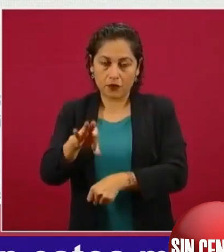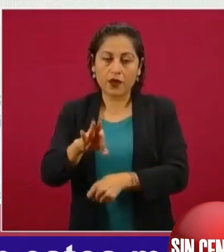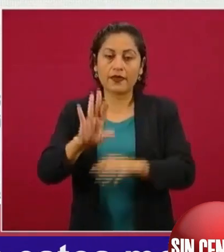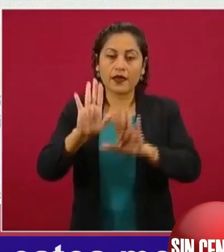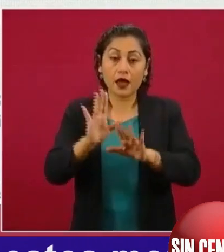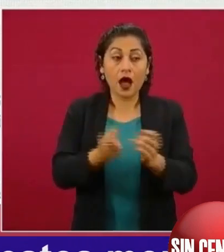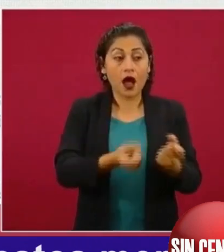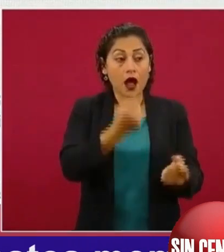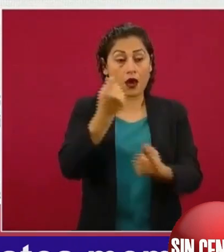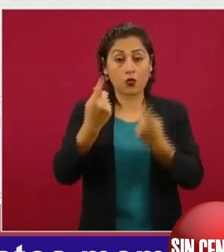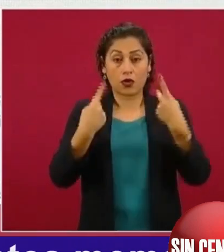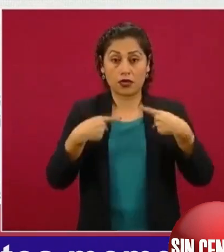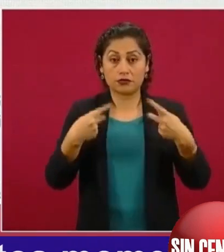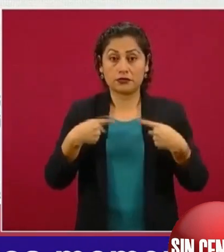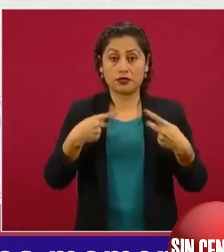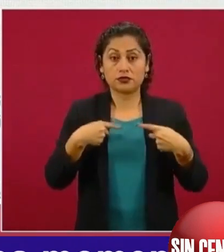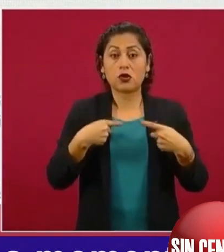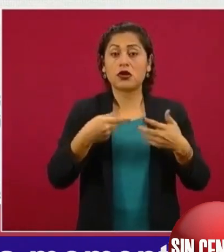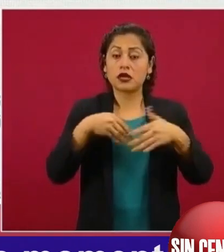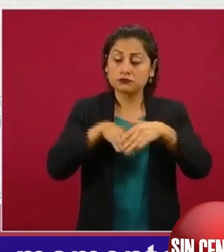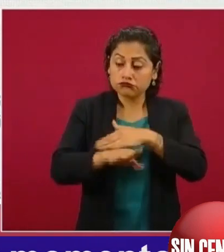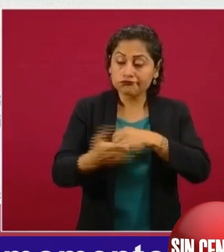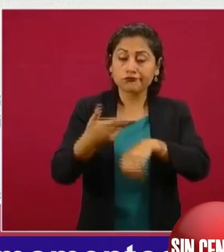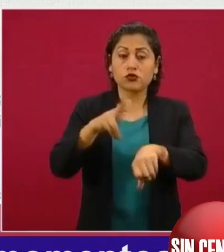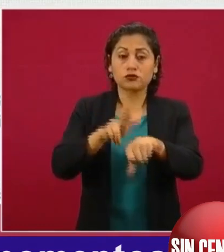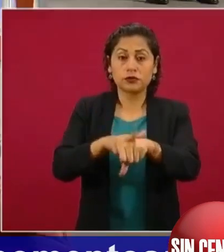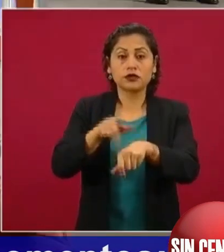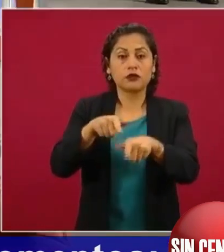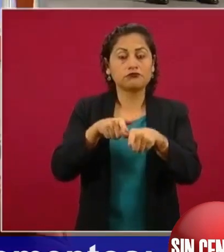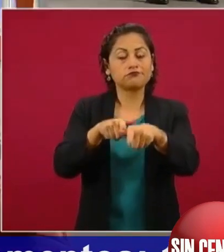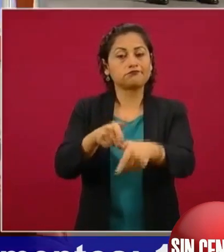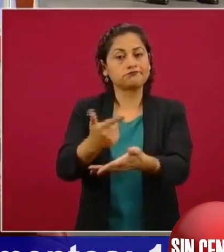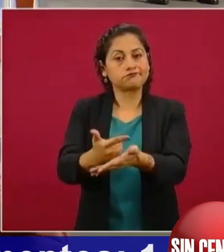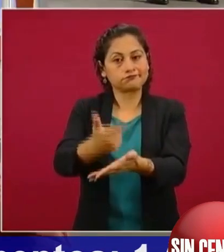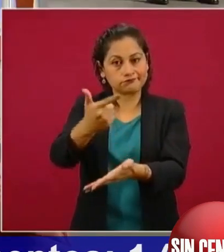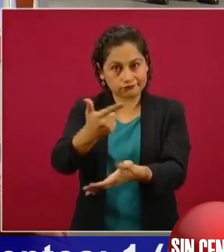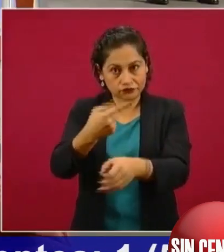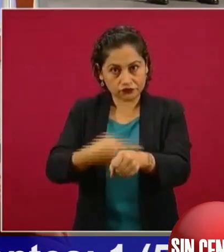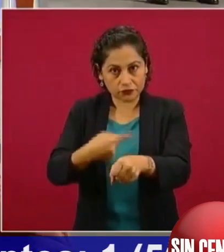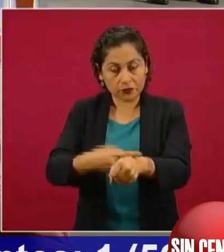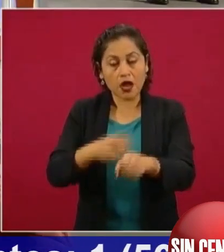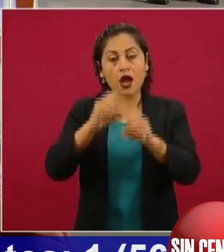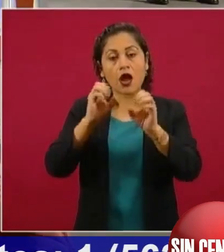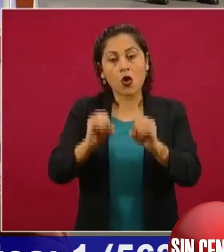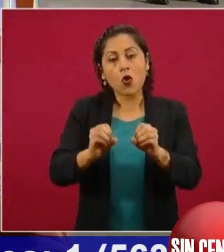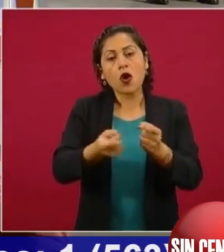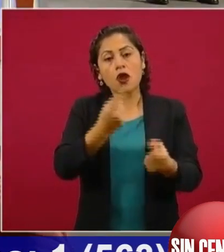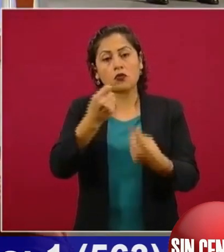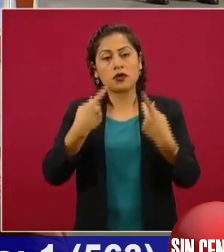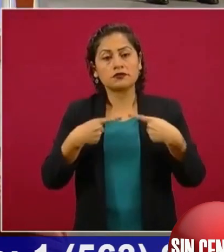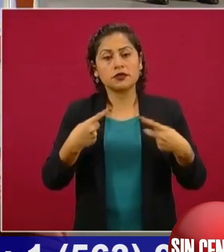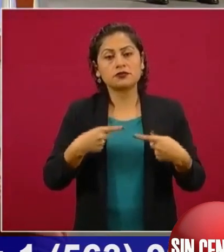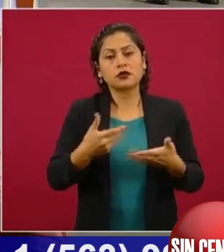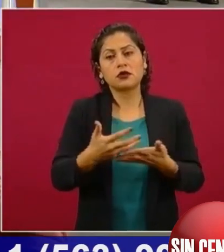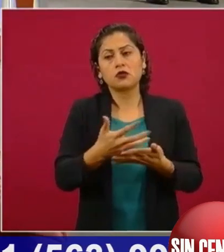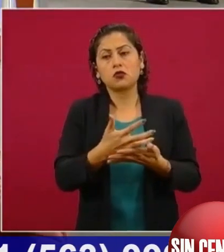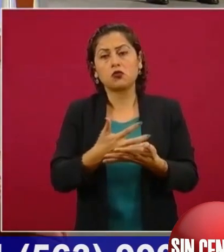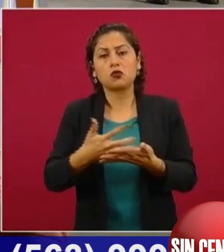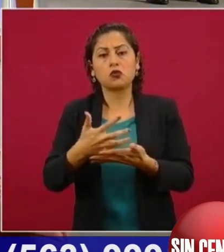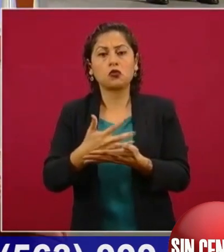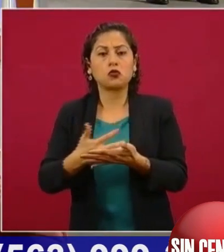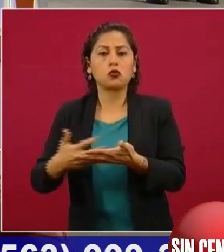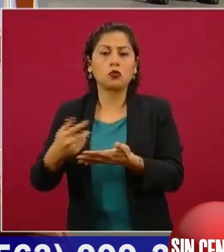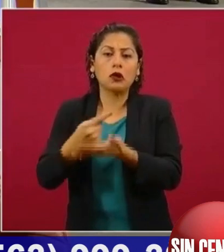porque tienen todavía una enfermedad suficientemente grave, o aquellas personas que requieren rehabilitación pulmonar y pueden tener un periodo